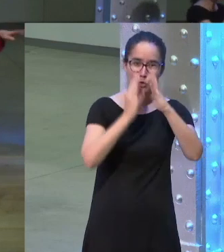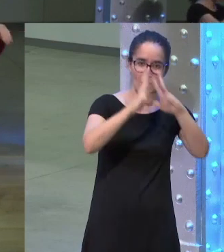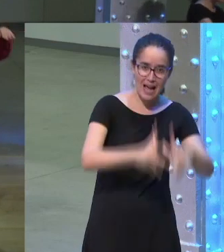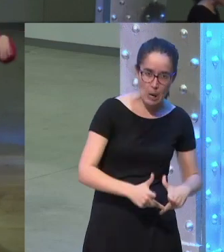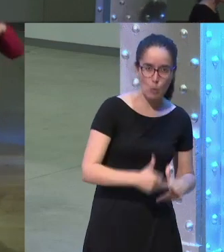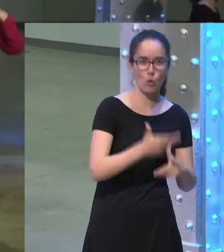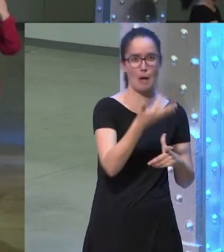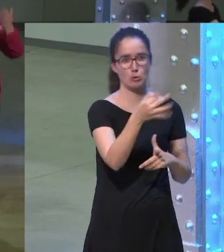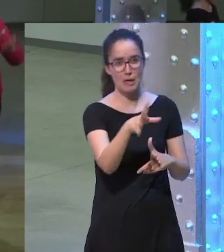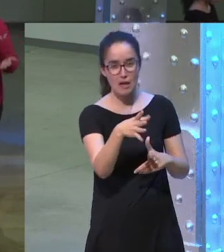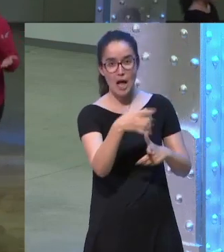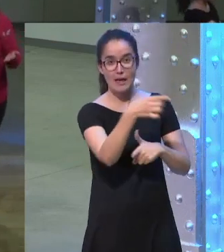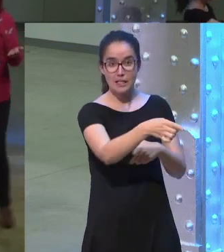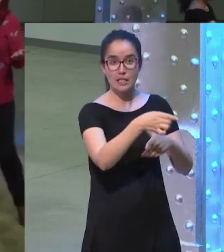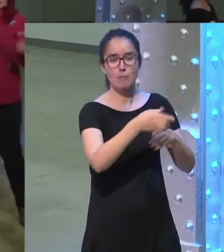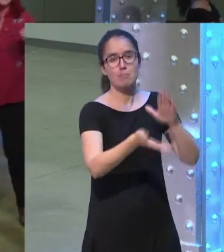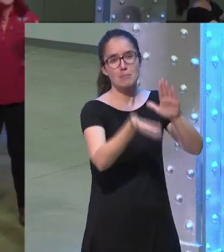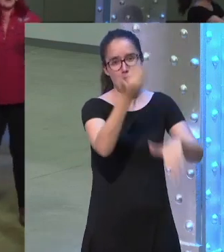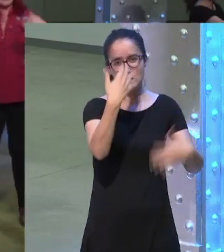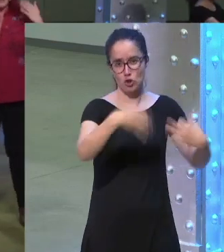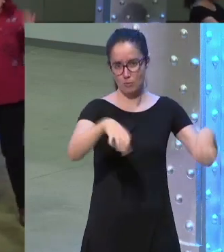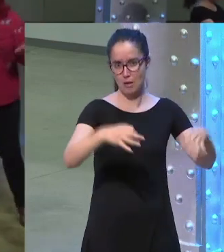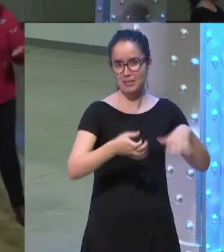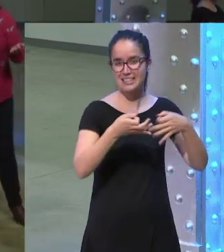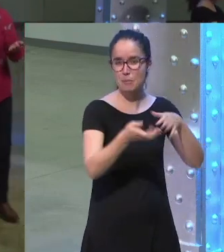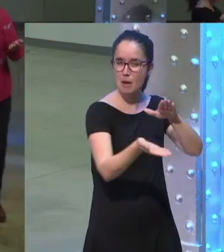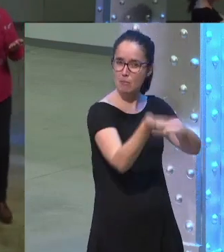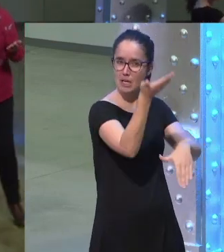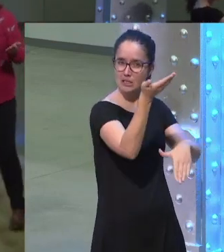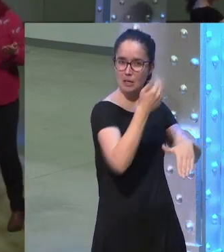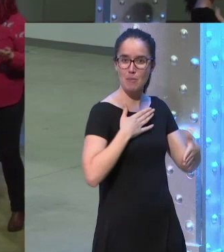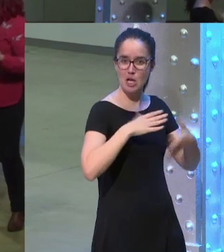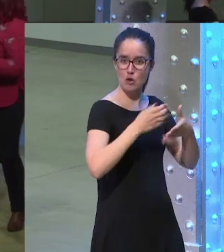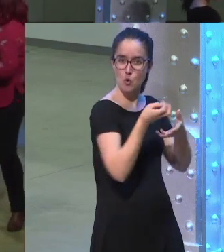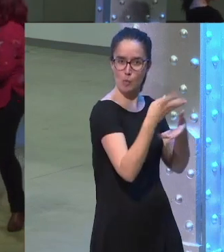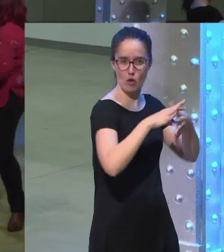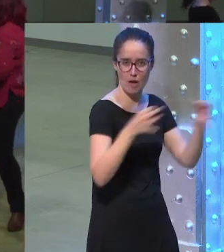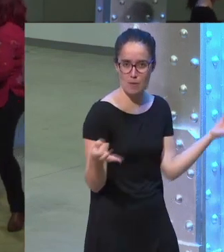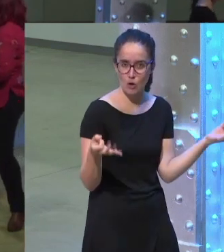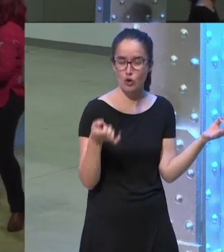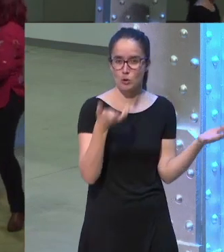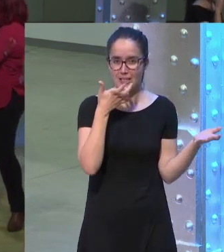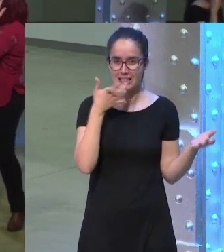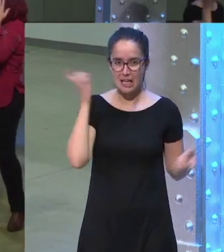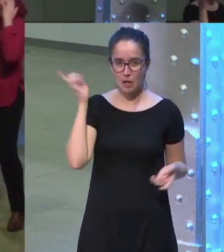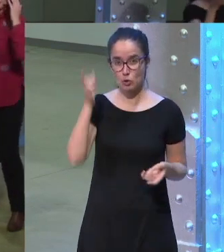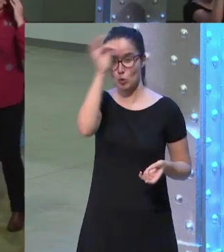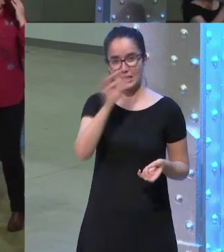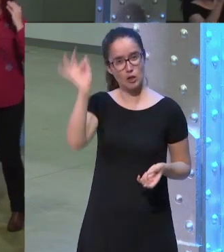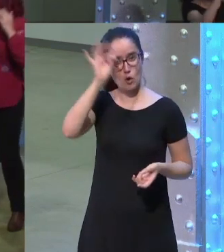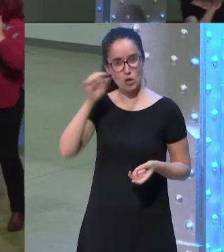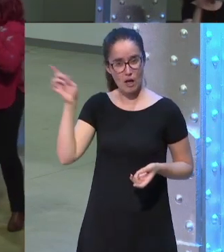tus amigos, esa media siempre es más alta, no siempre, pero casi siempre es más alta que tu número de amigos. Entonces, sí, este es el ejemplo, esto es una